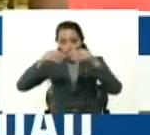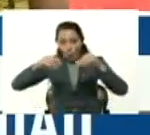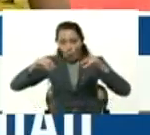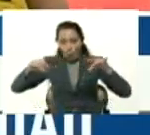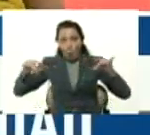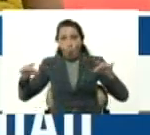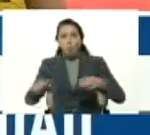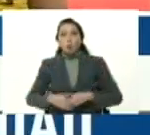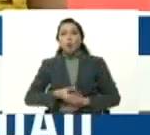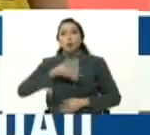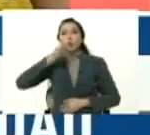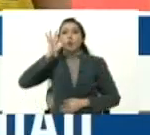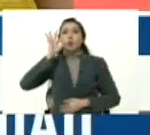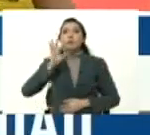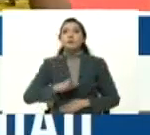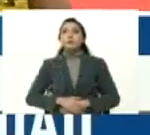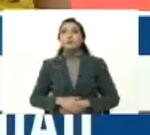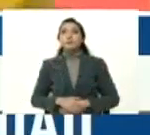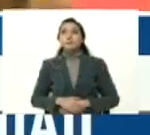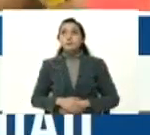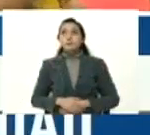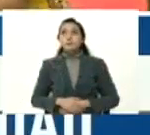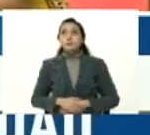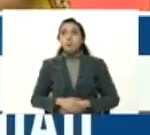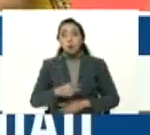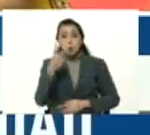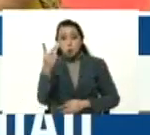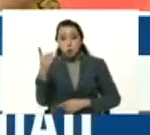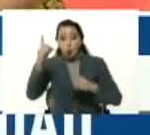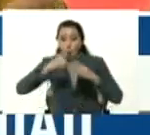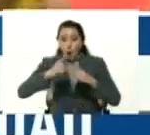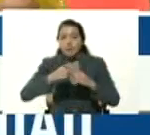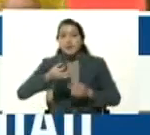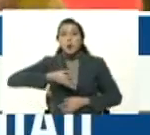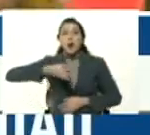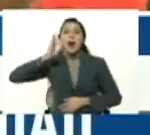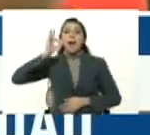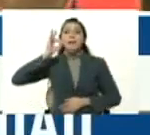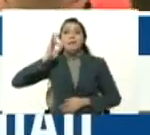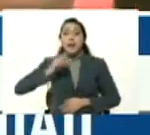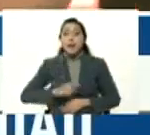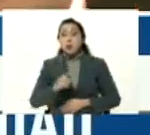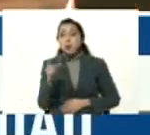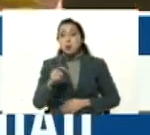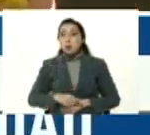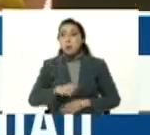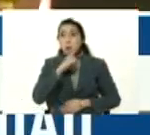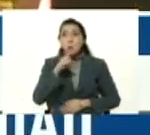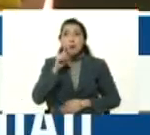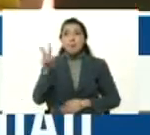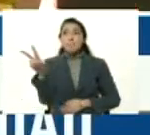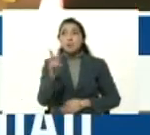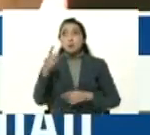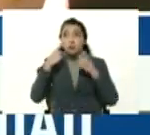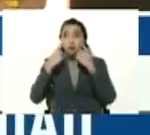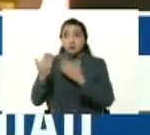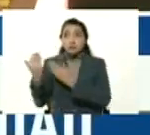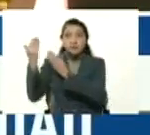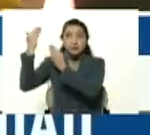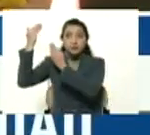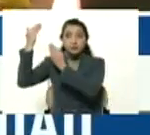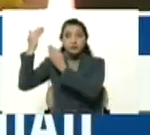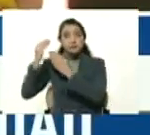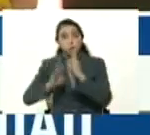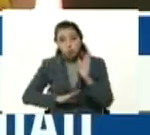canción, tostado y colado. Café, café Venezuela. Venezuela, Venezuela. Miren cómo vamos